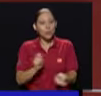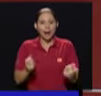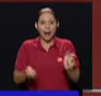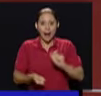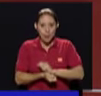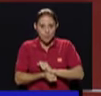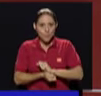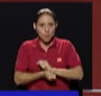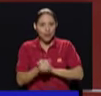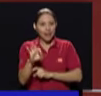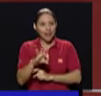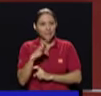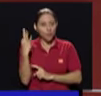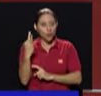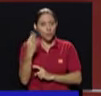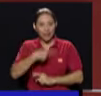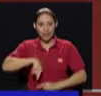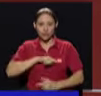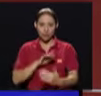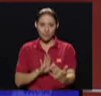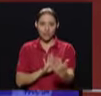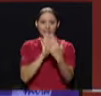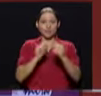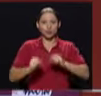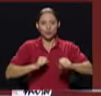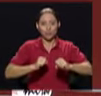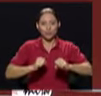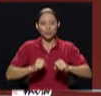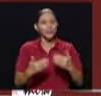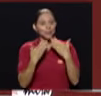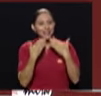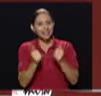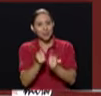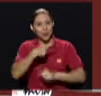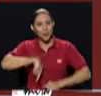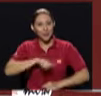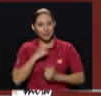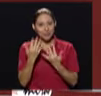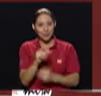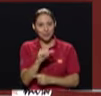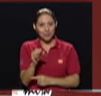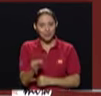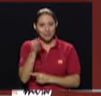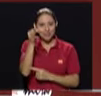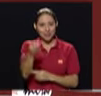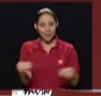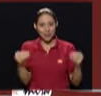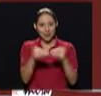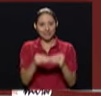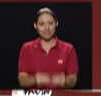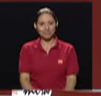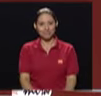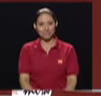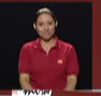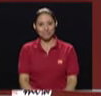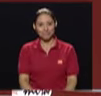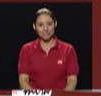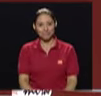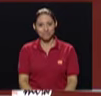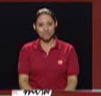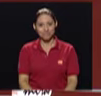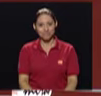un cambio en la forma en que enfrentemos, en este caso, los sismos. Muchas gracias por acompañarnos, les esperamos la próxima semana con más. Hasta